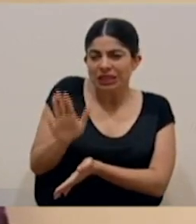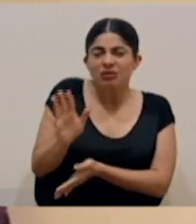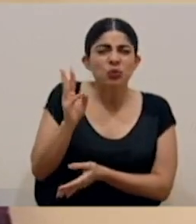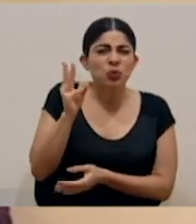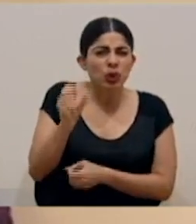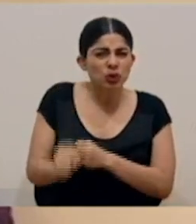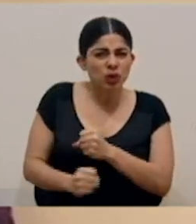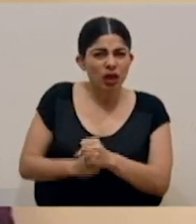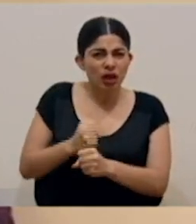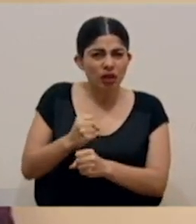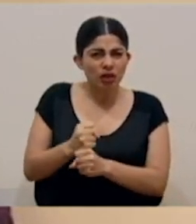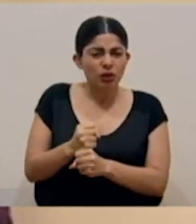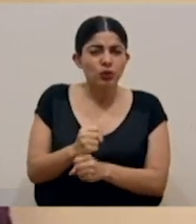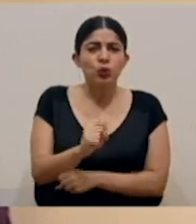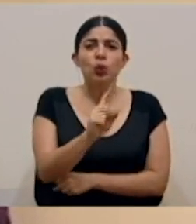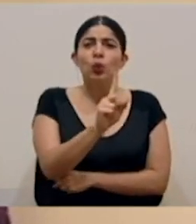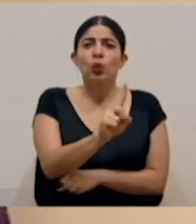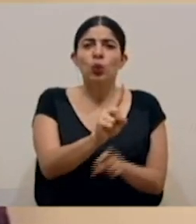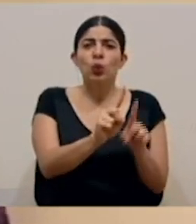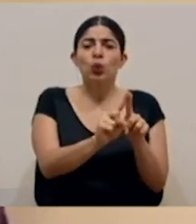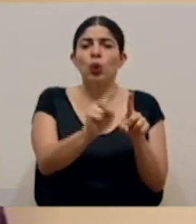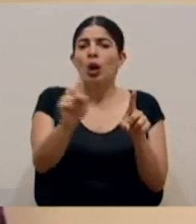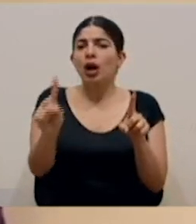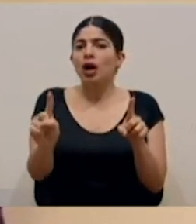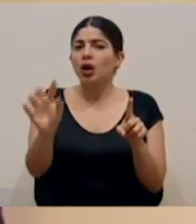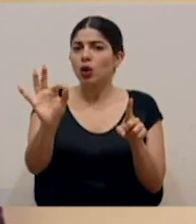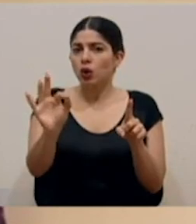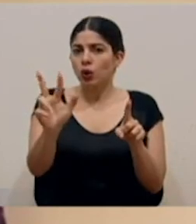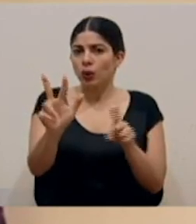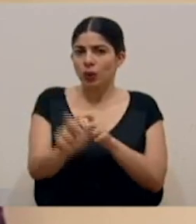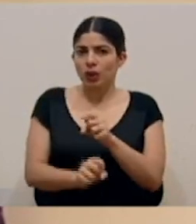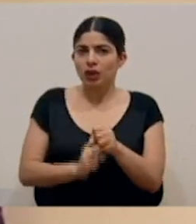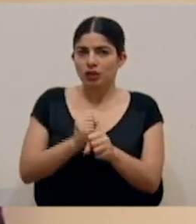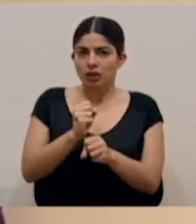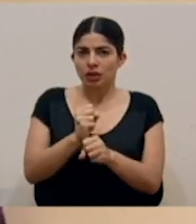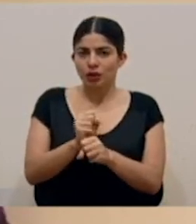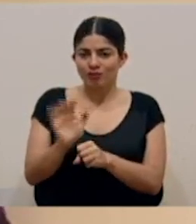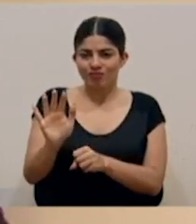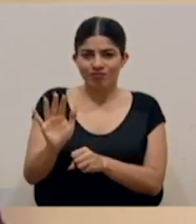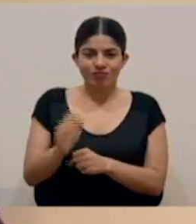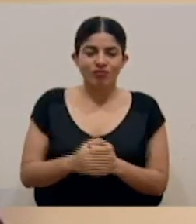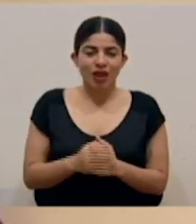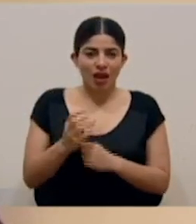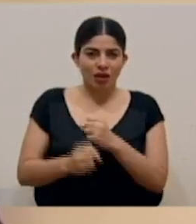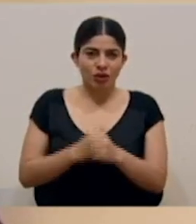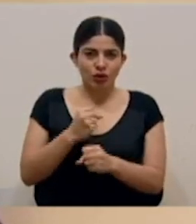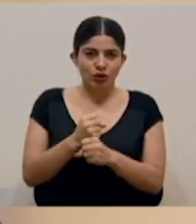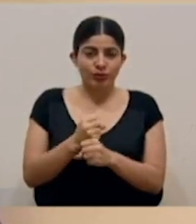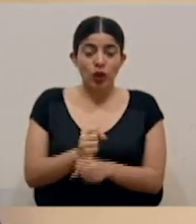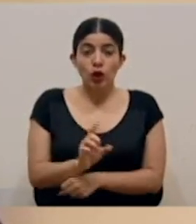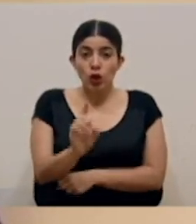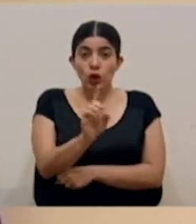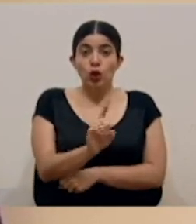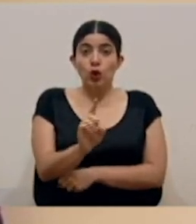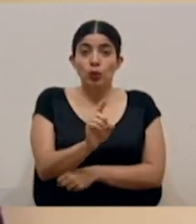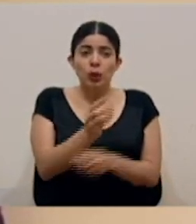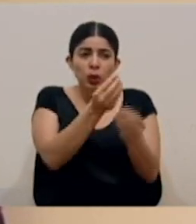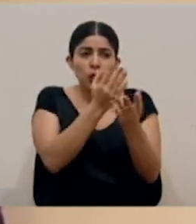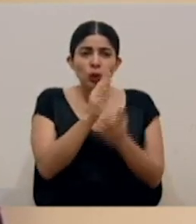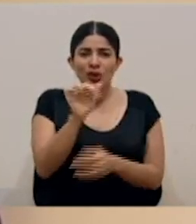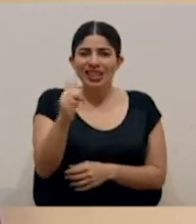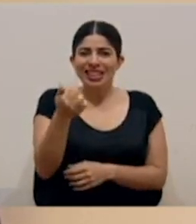un rango de edad que va de los 1 a los 93 años. El domingo se reportaron